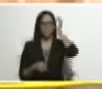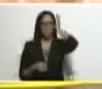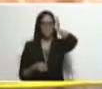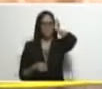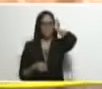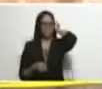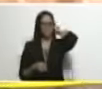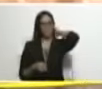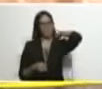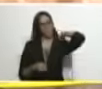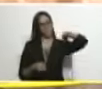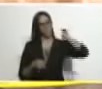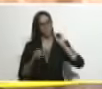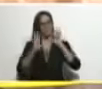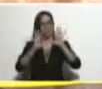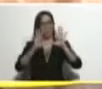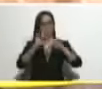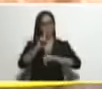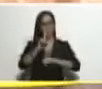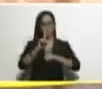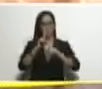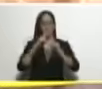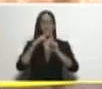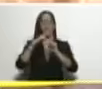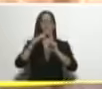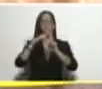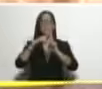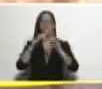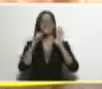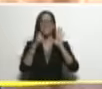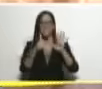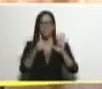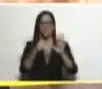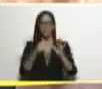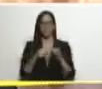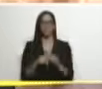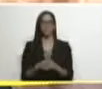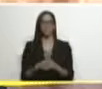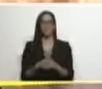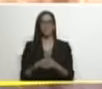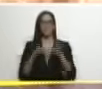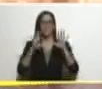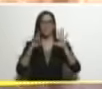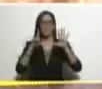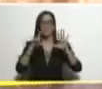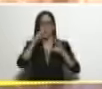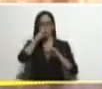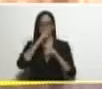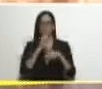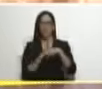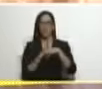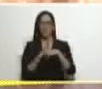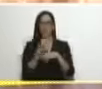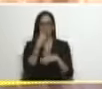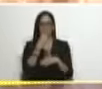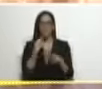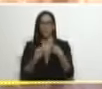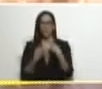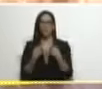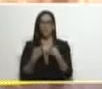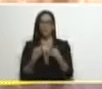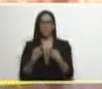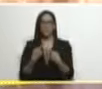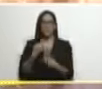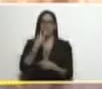11 más 6, 17 y medio años. De ver cosas que he visto, de recorrer